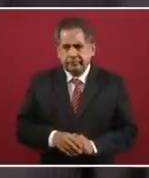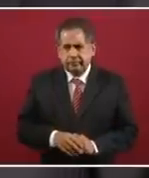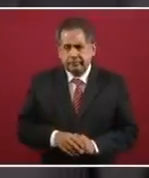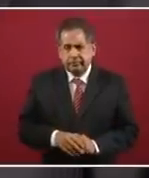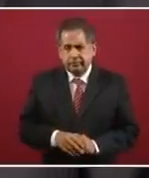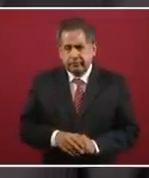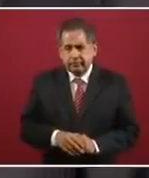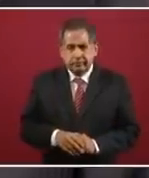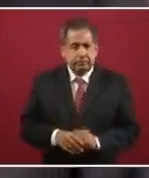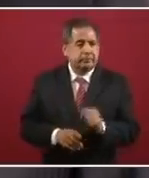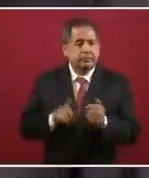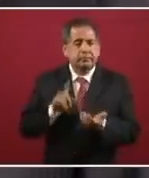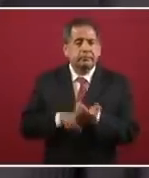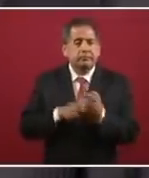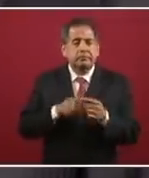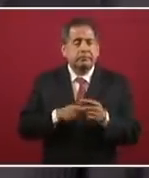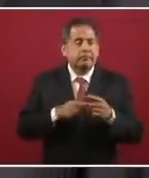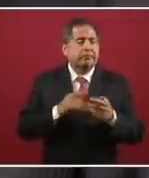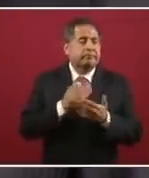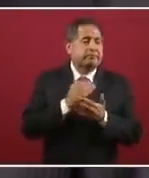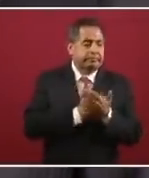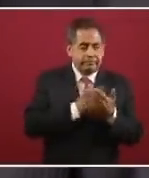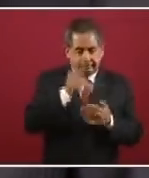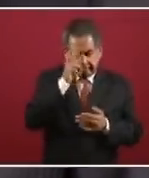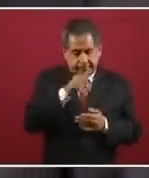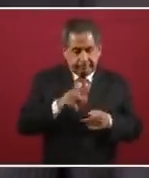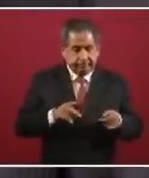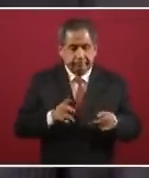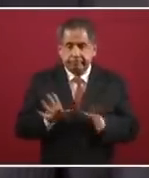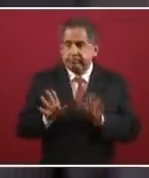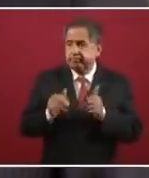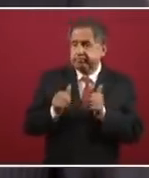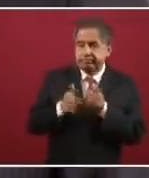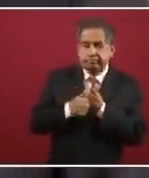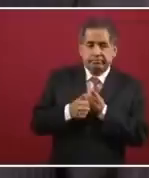Se debilitan si